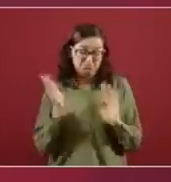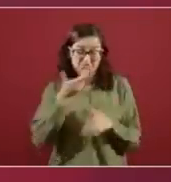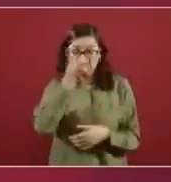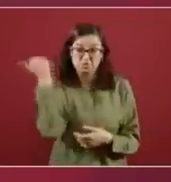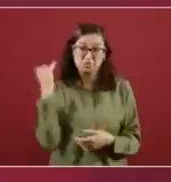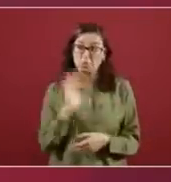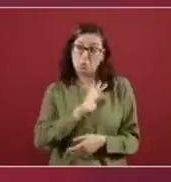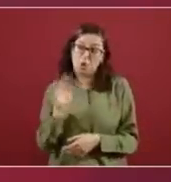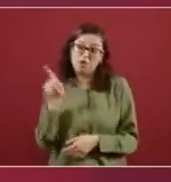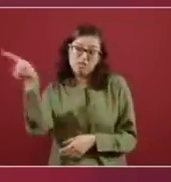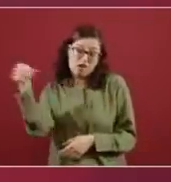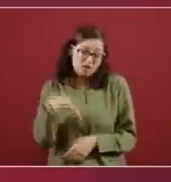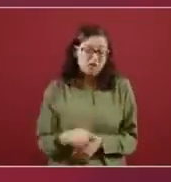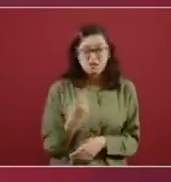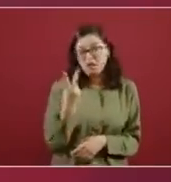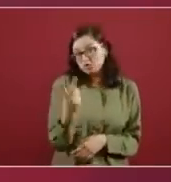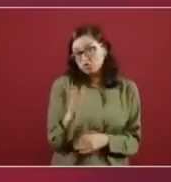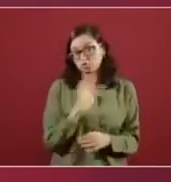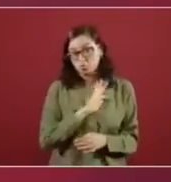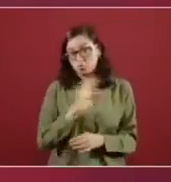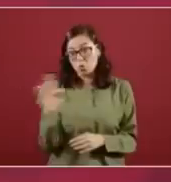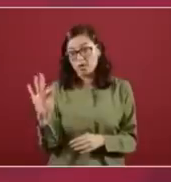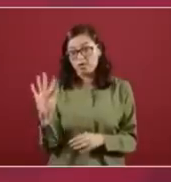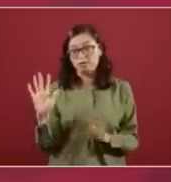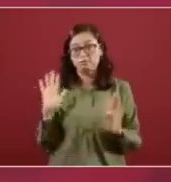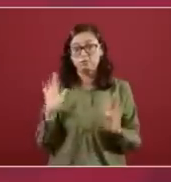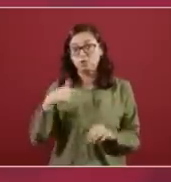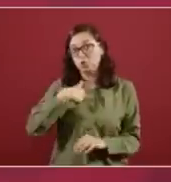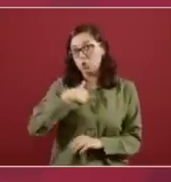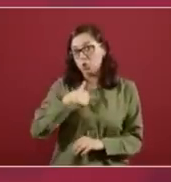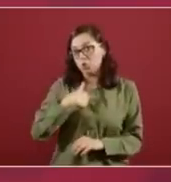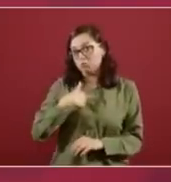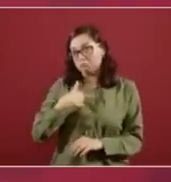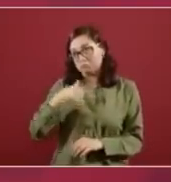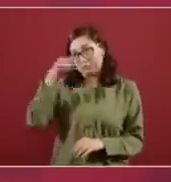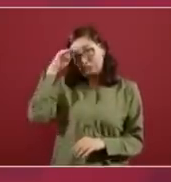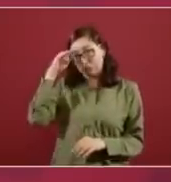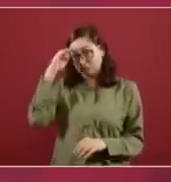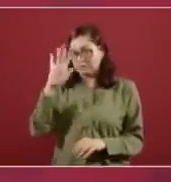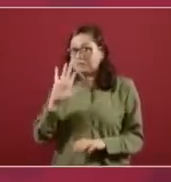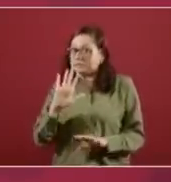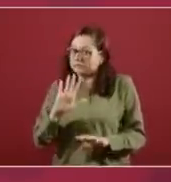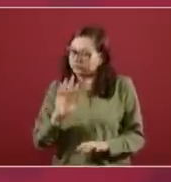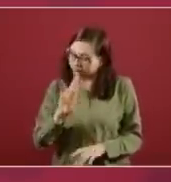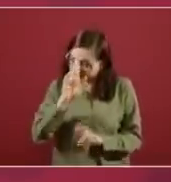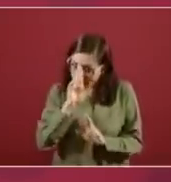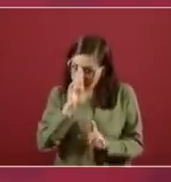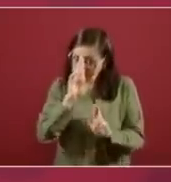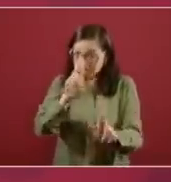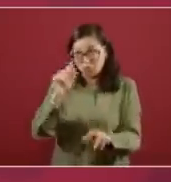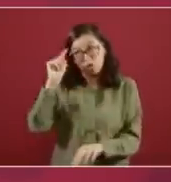lo digo respetuosamente no vaya a ser que se enoje este